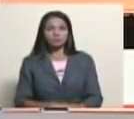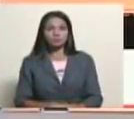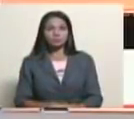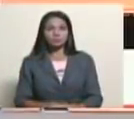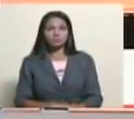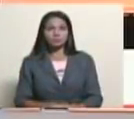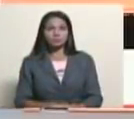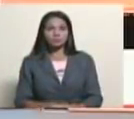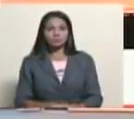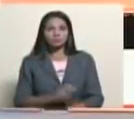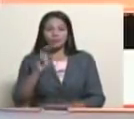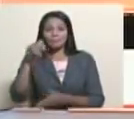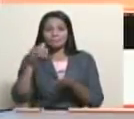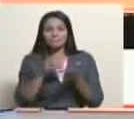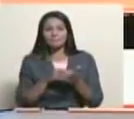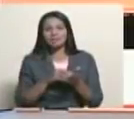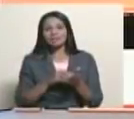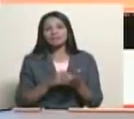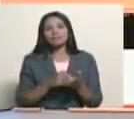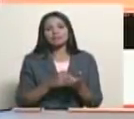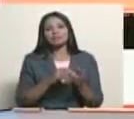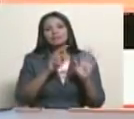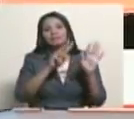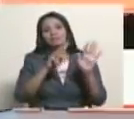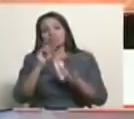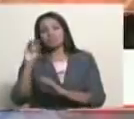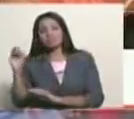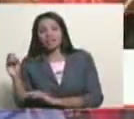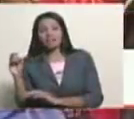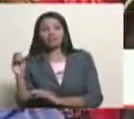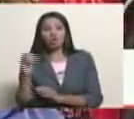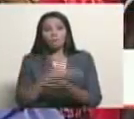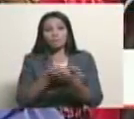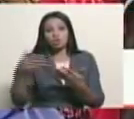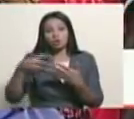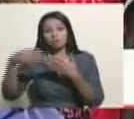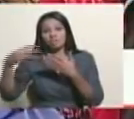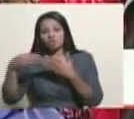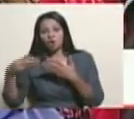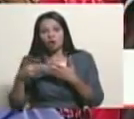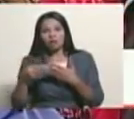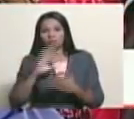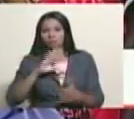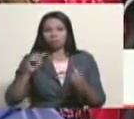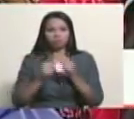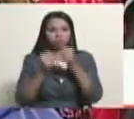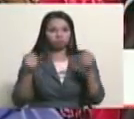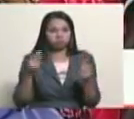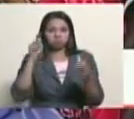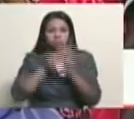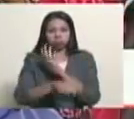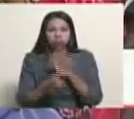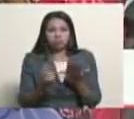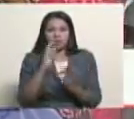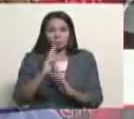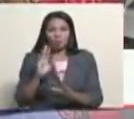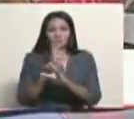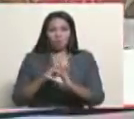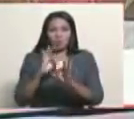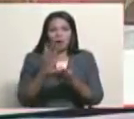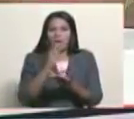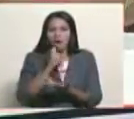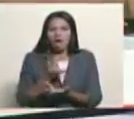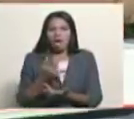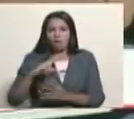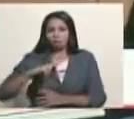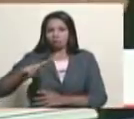Por 1.700 millones de dólares, nos congelaron los 1.726 millones de dólares y nadie responde en